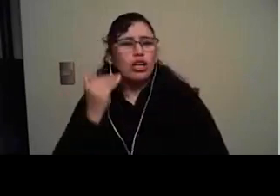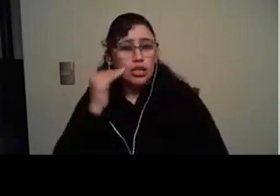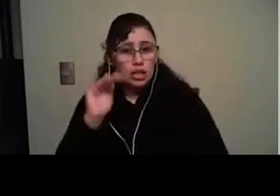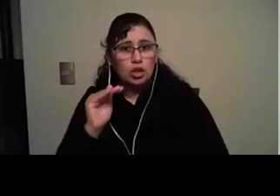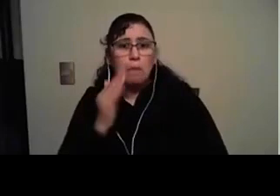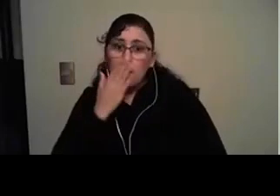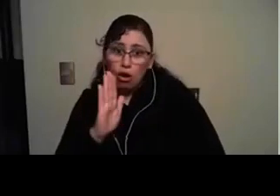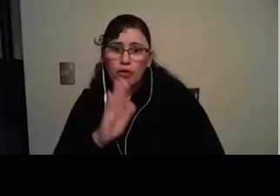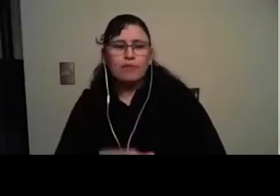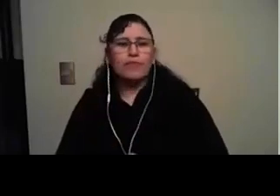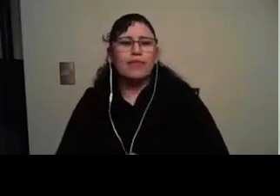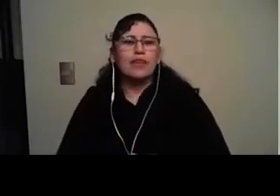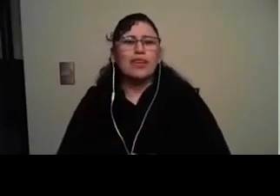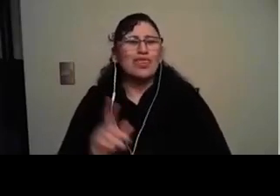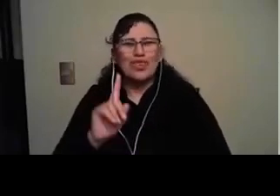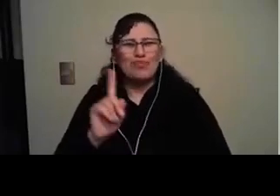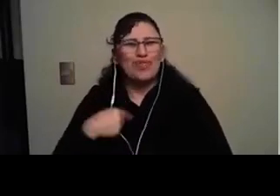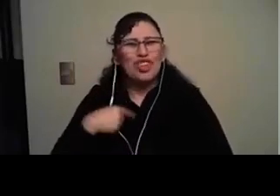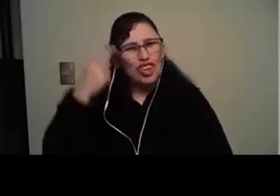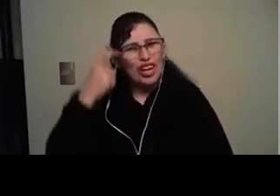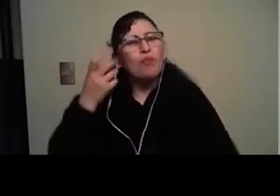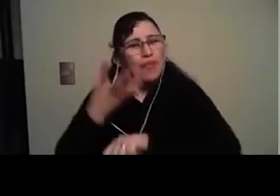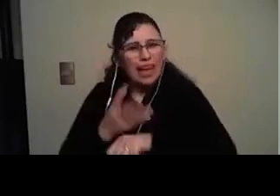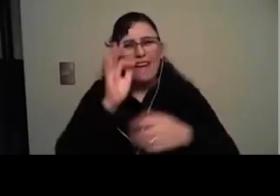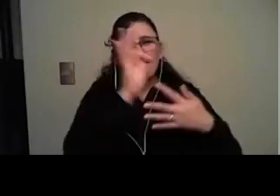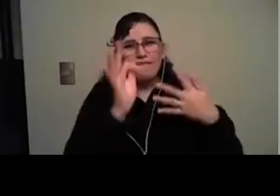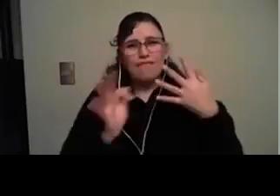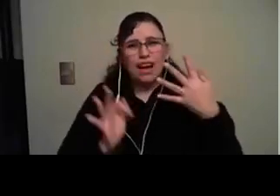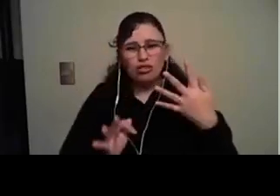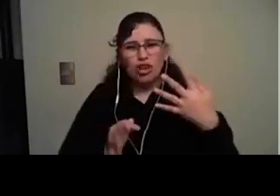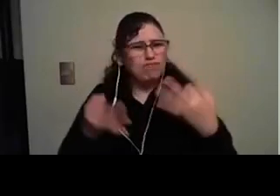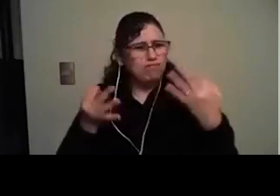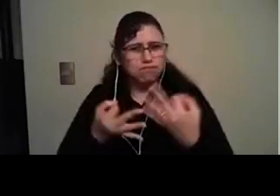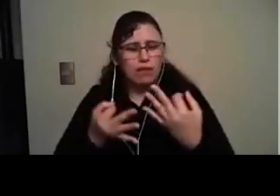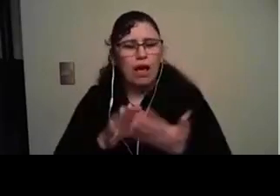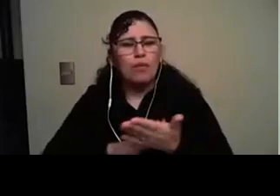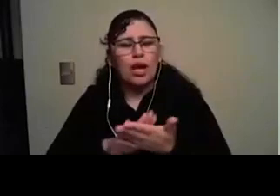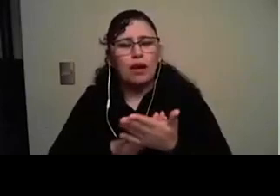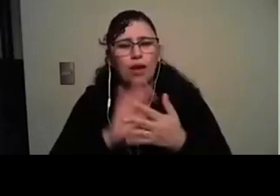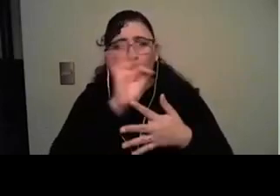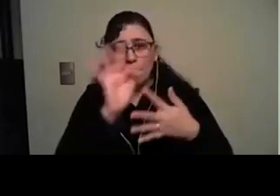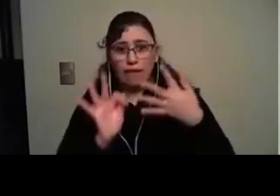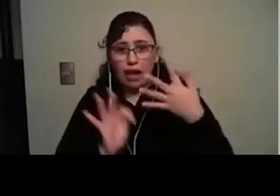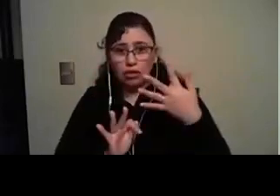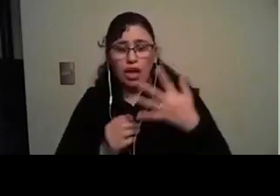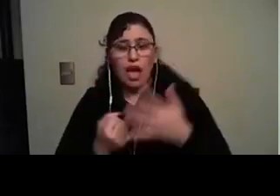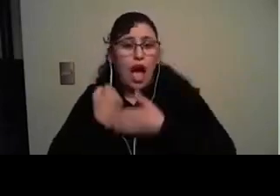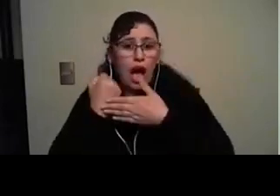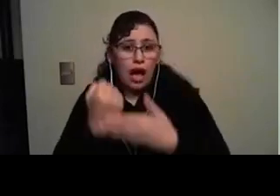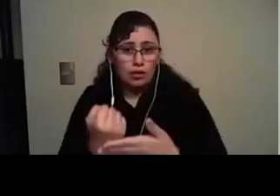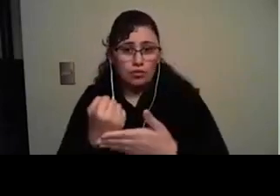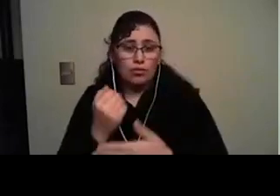son factores determinantes, ¿ya? Entonces, como factor determinante para un buen pronóstico desde el punto de vista de